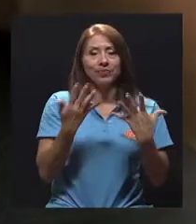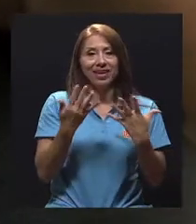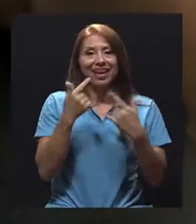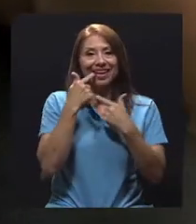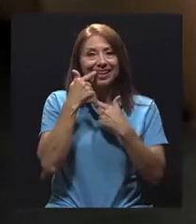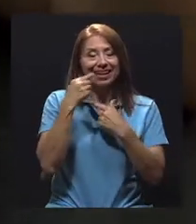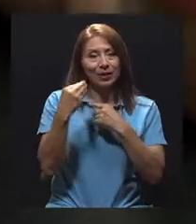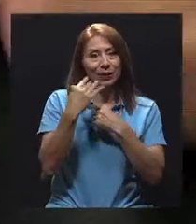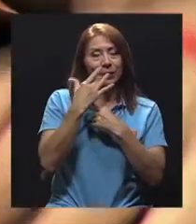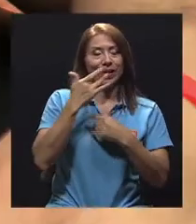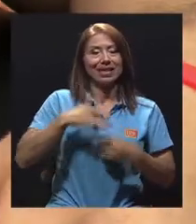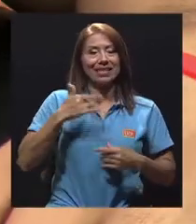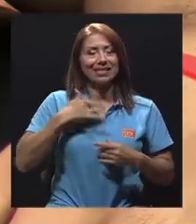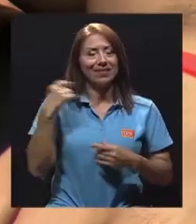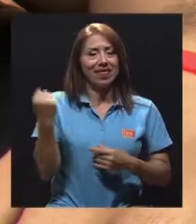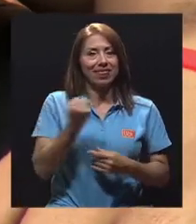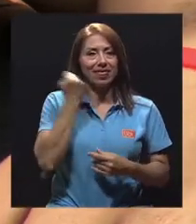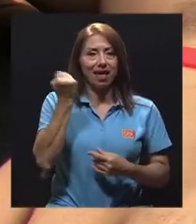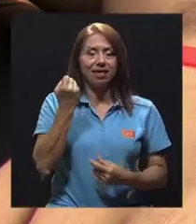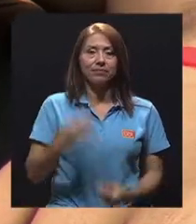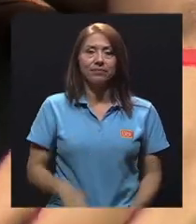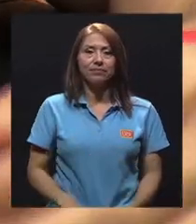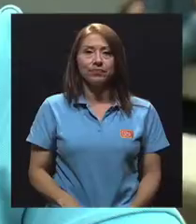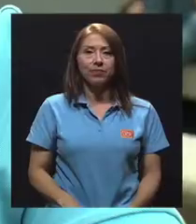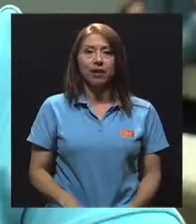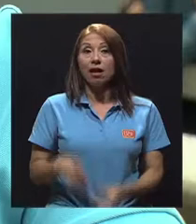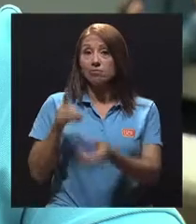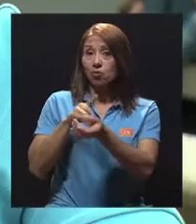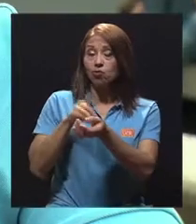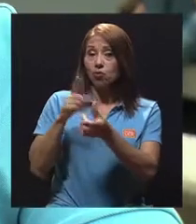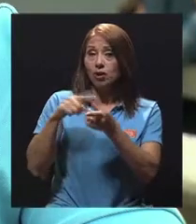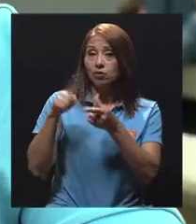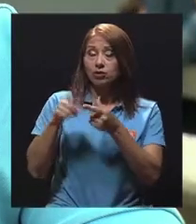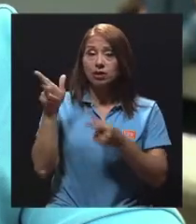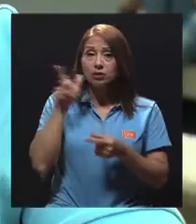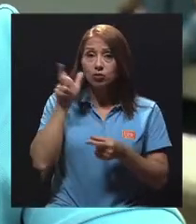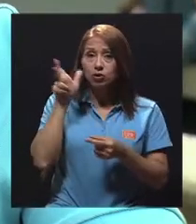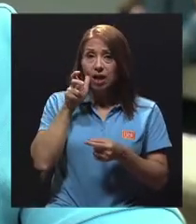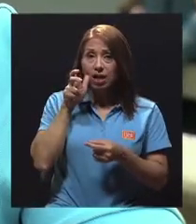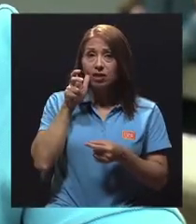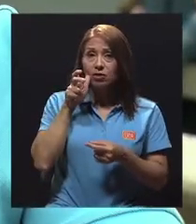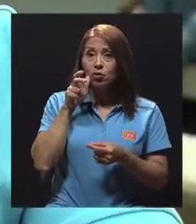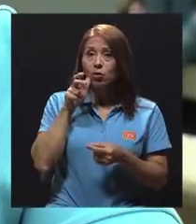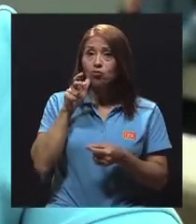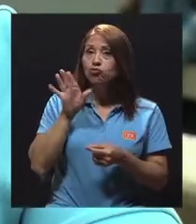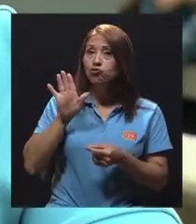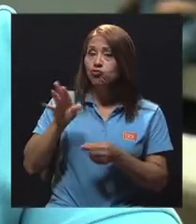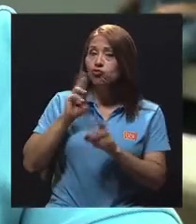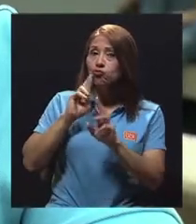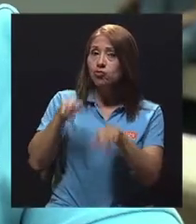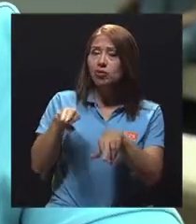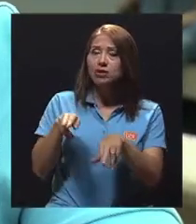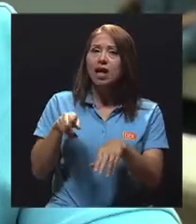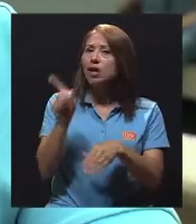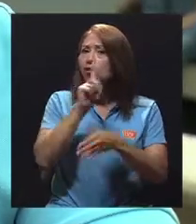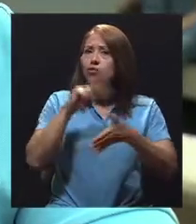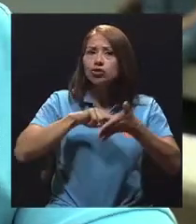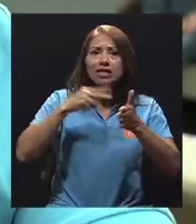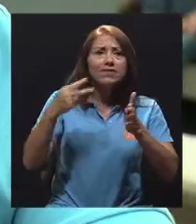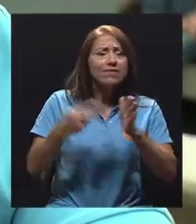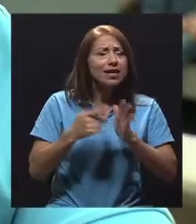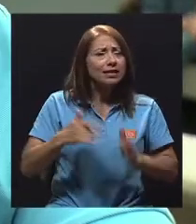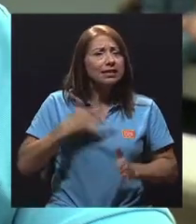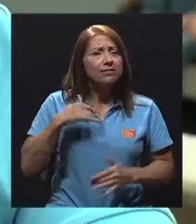interior del diente, por lo tanto hay hipersensibilidad dental. Doctor, entonces, pues escuchando la respuesta a la pregunta de María del Mar, no es